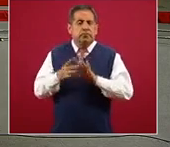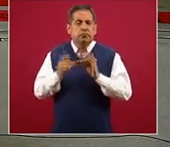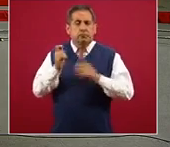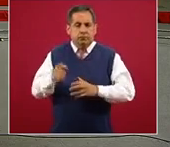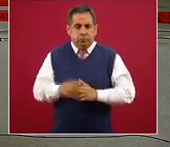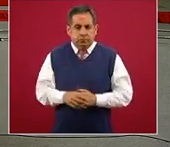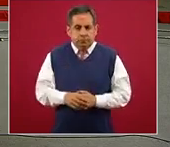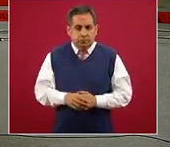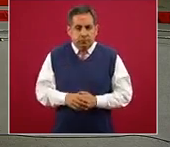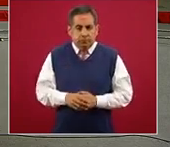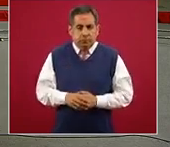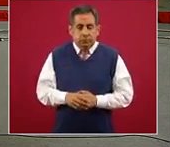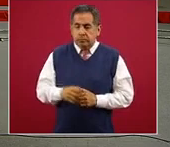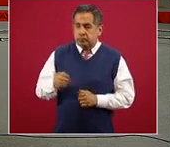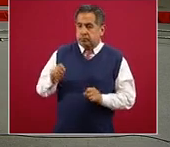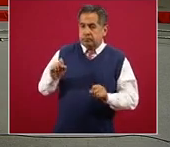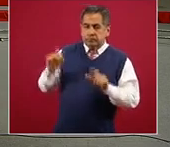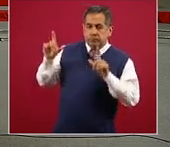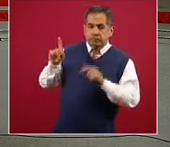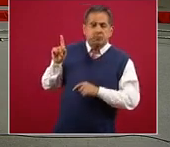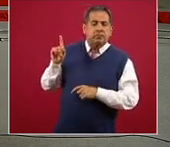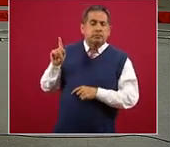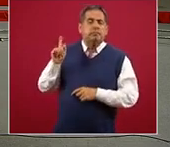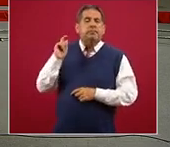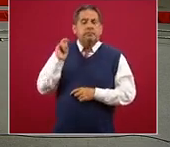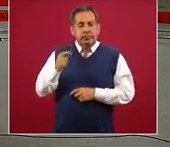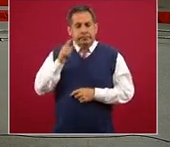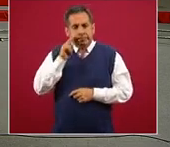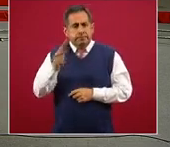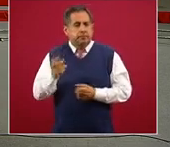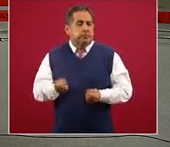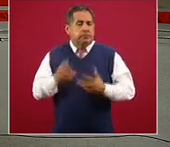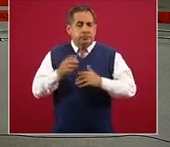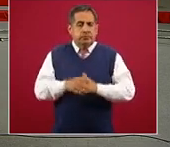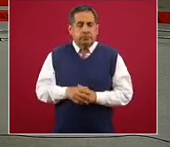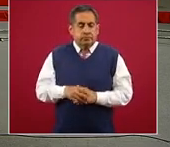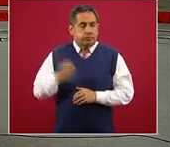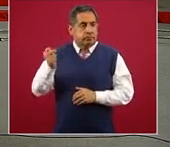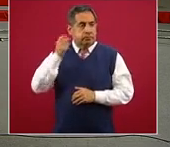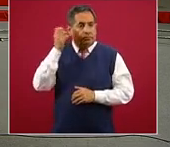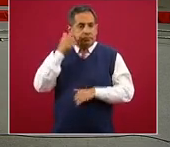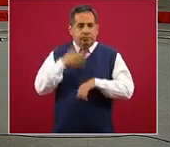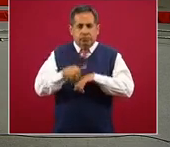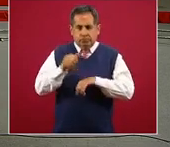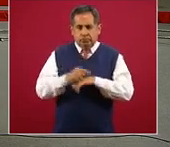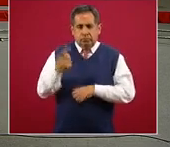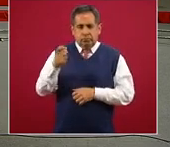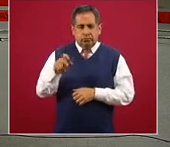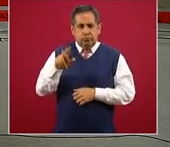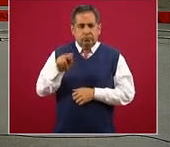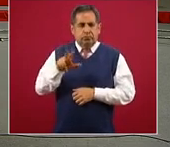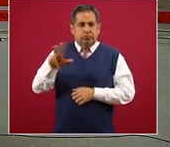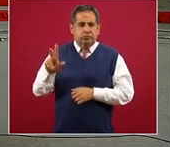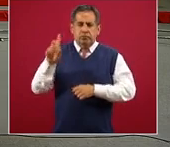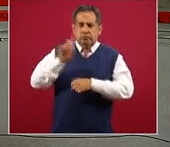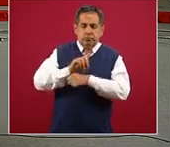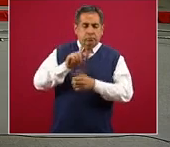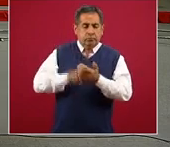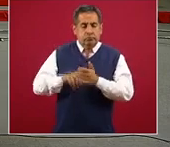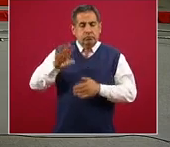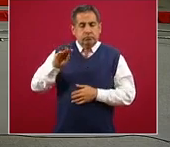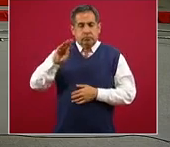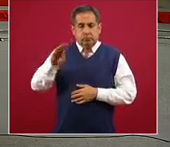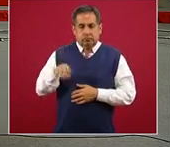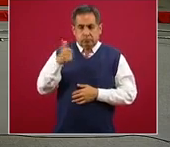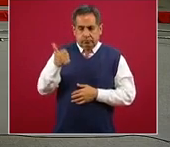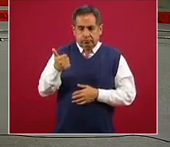Vemos en la primera diapositiva en donde nos encontramos la conferencia vespertina 188 del día 96